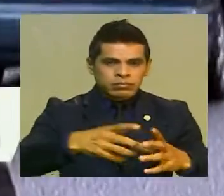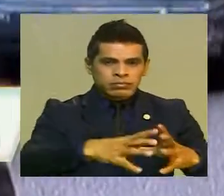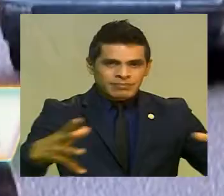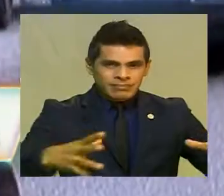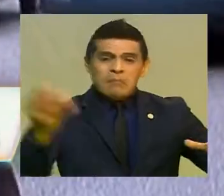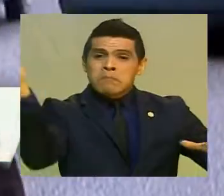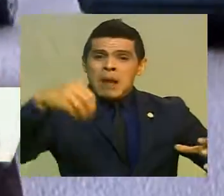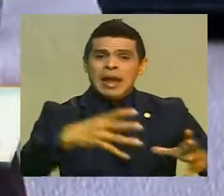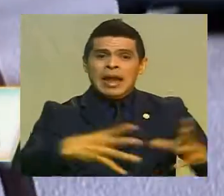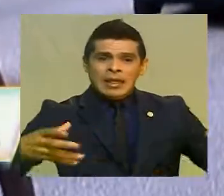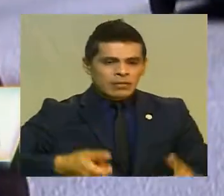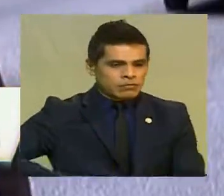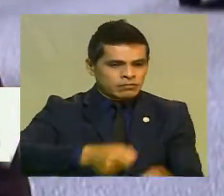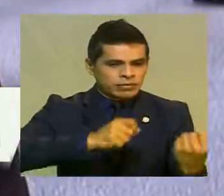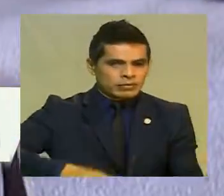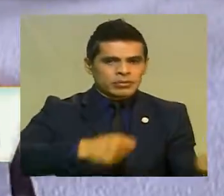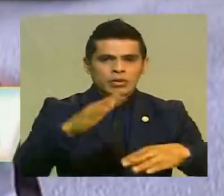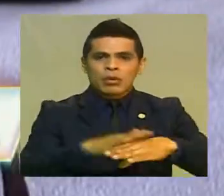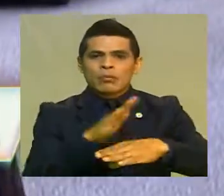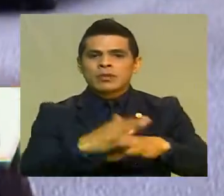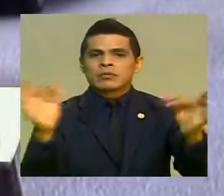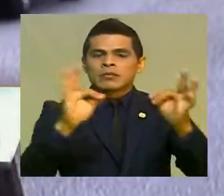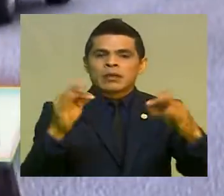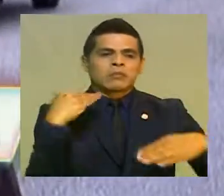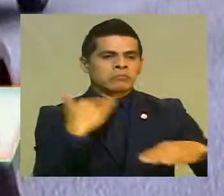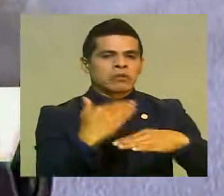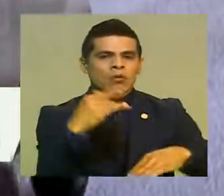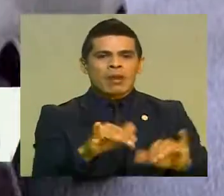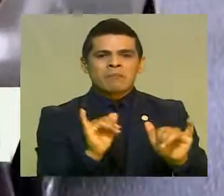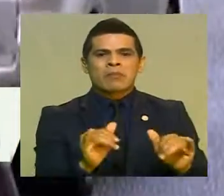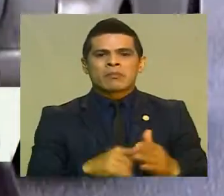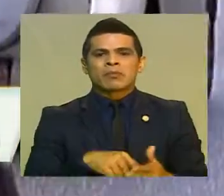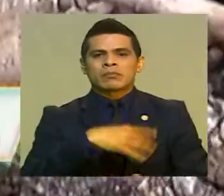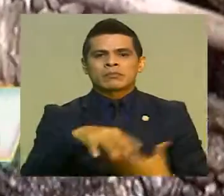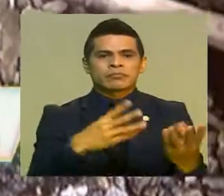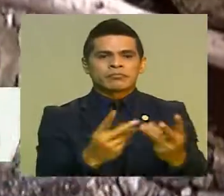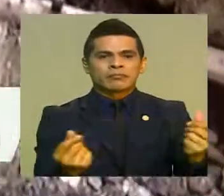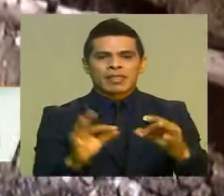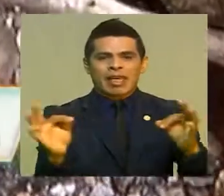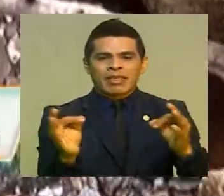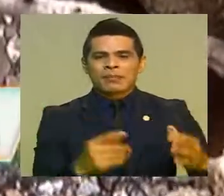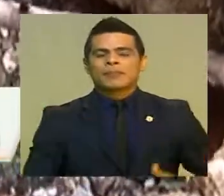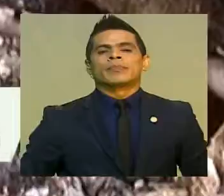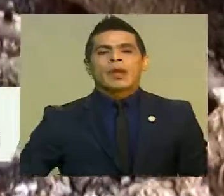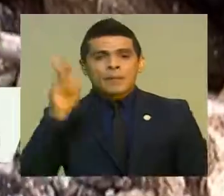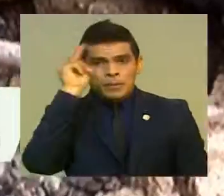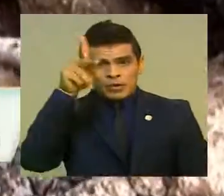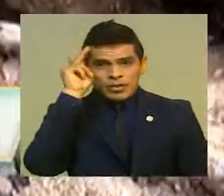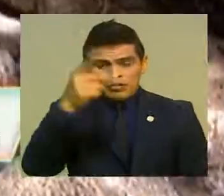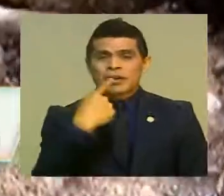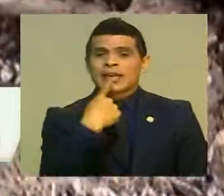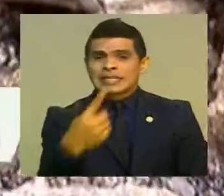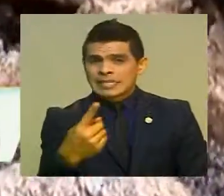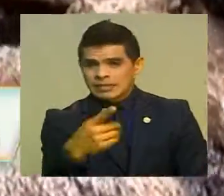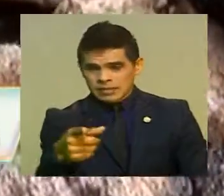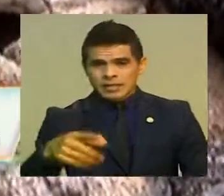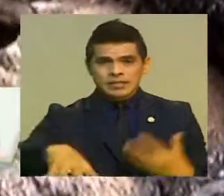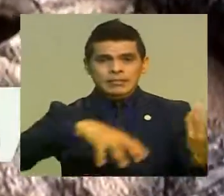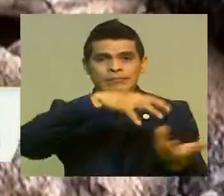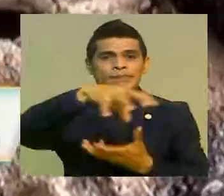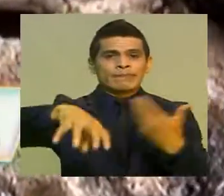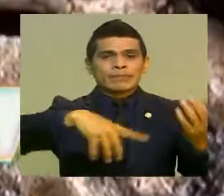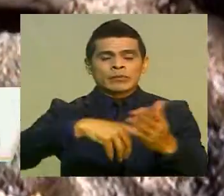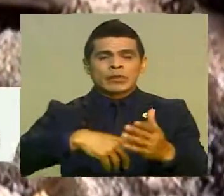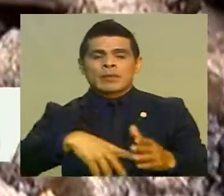tomaron foto abrieron más el hueco y no ocurrió nada no nos han resuelto realmente profesores indican que a consecuencia de este